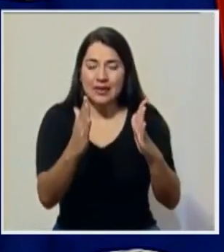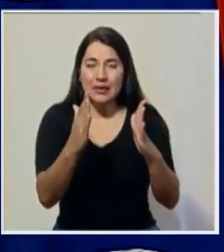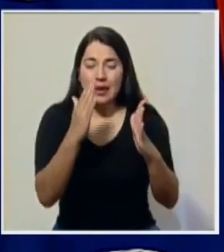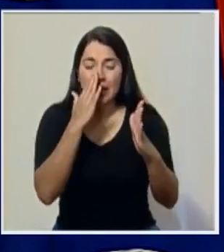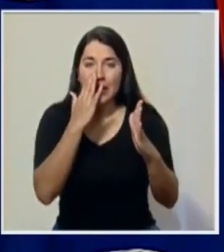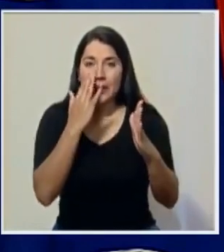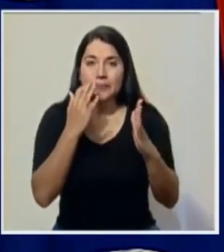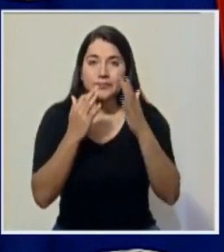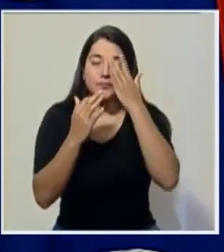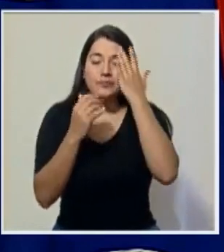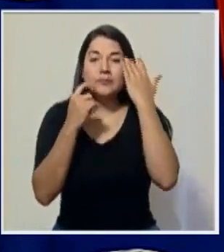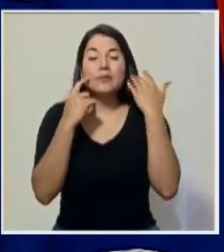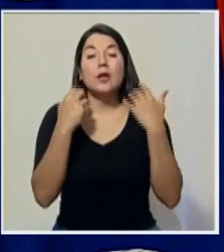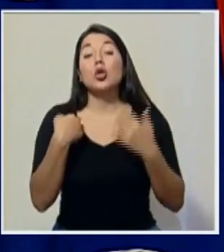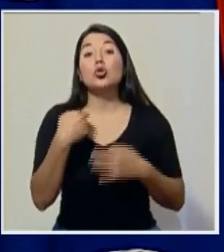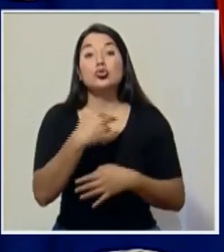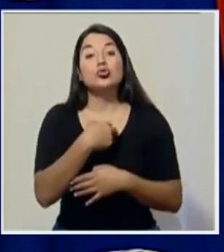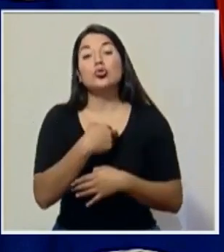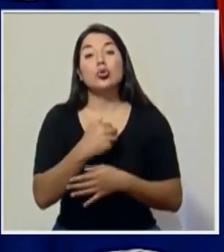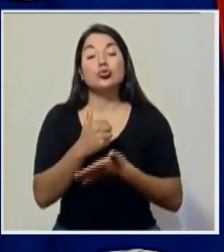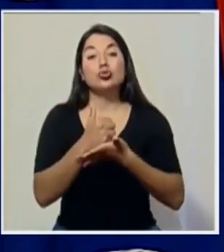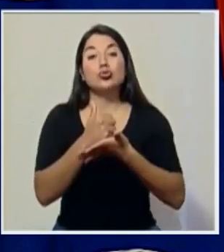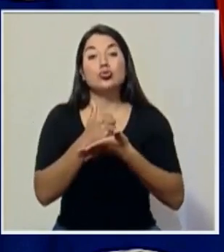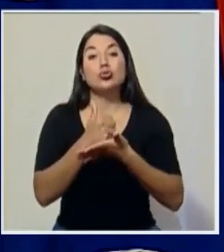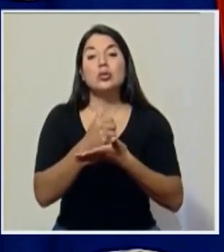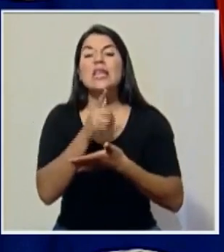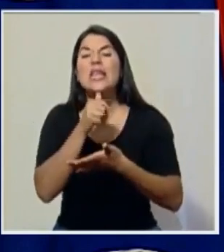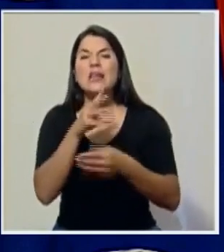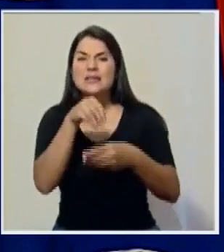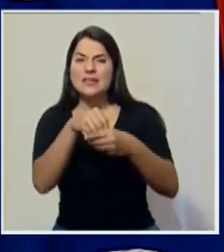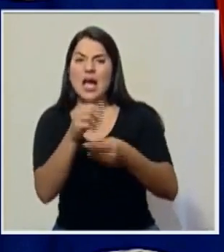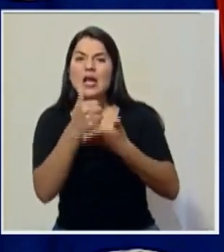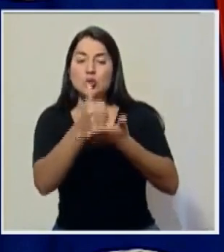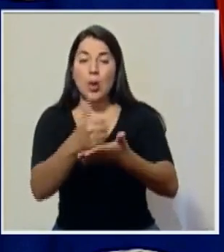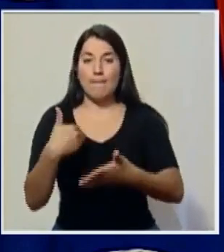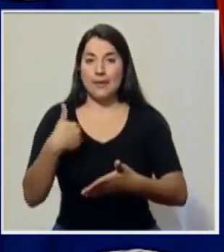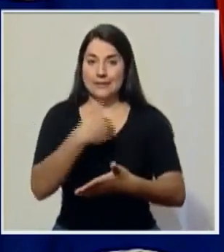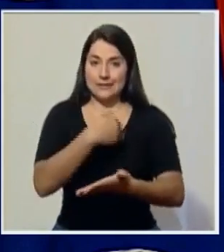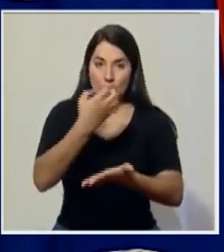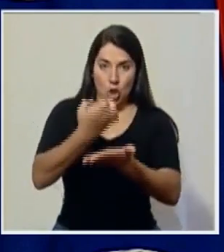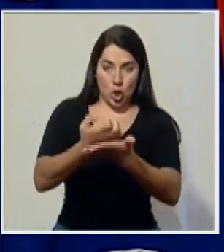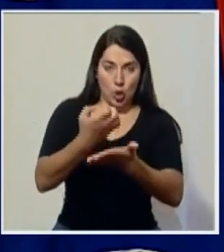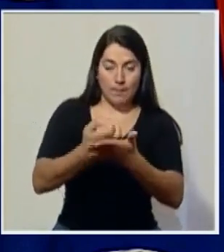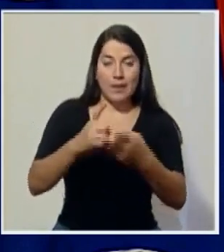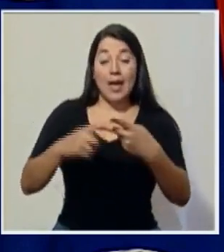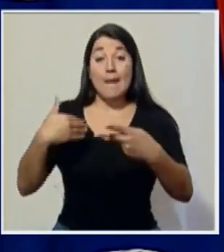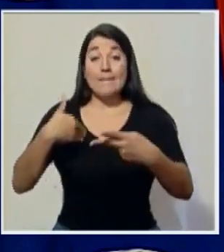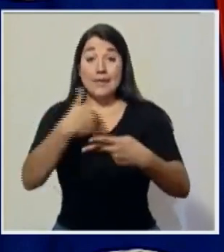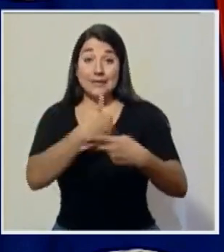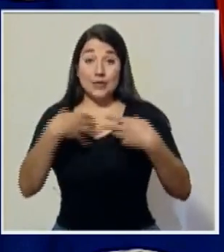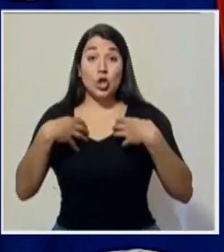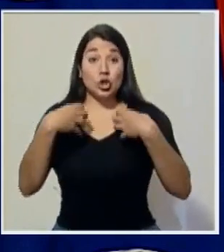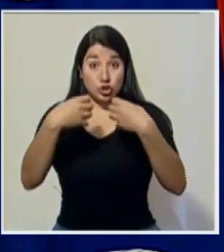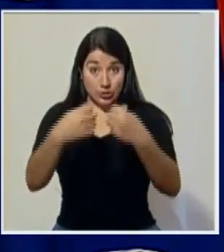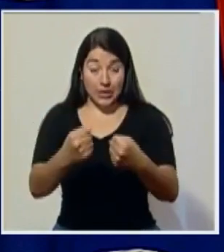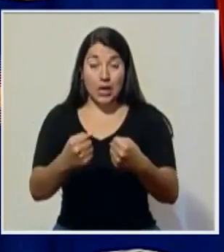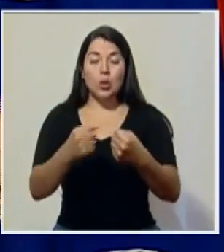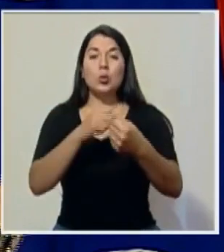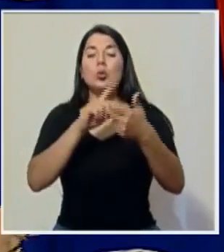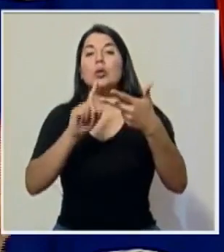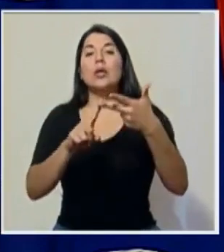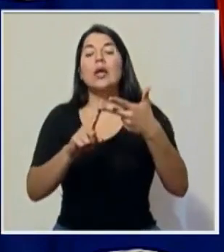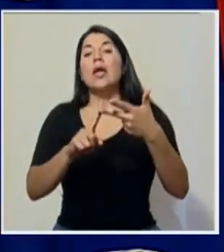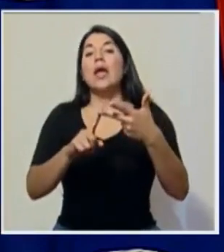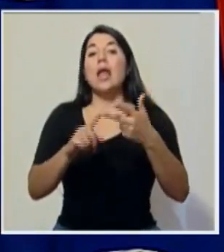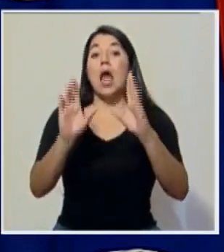ustedes mismos, donde colaboramos no solamente desde el Ministerio de Economía, desde el Ministerio de Salud, don Daniel tiene gente